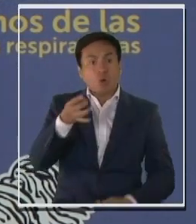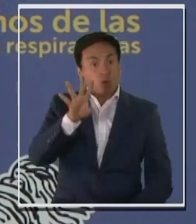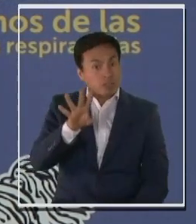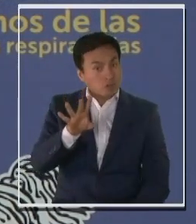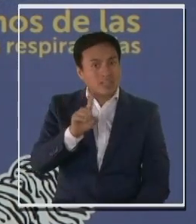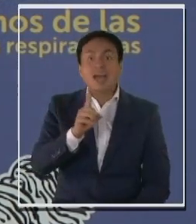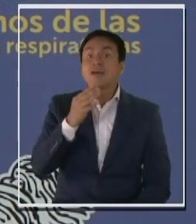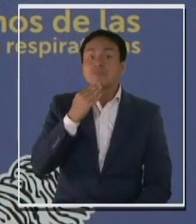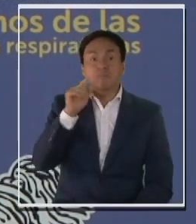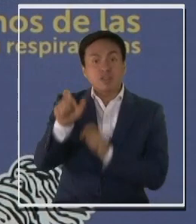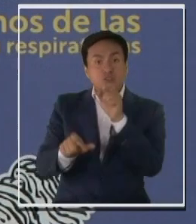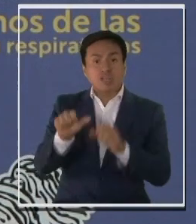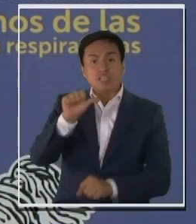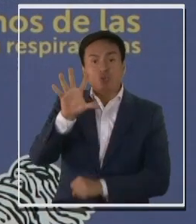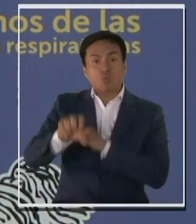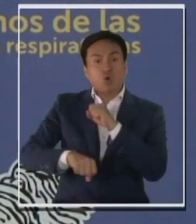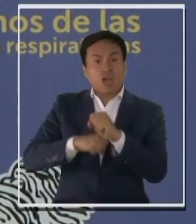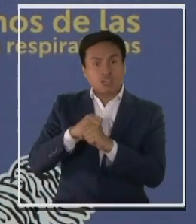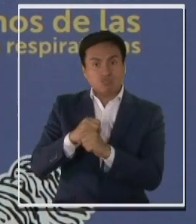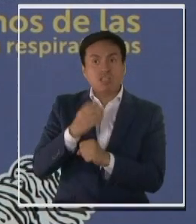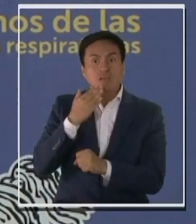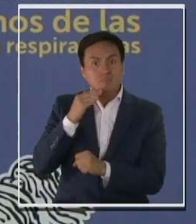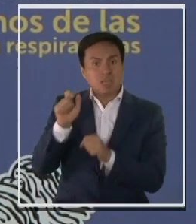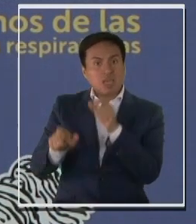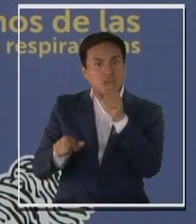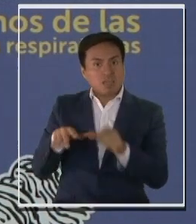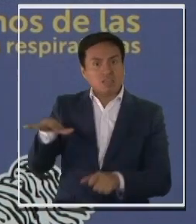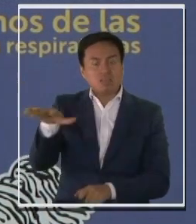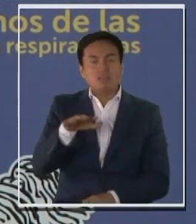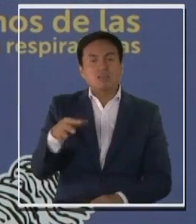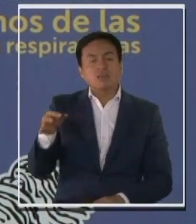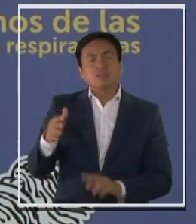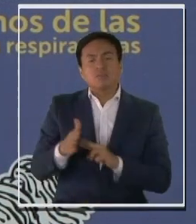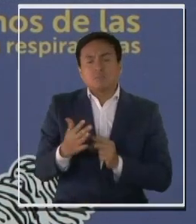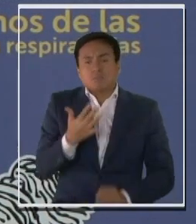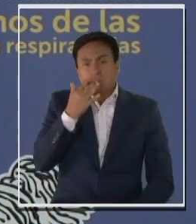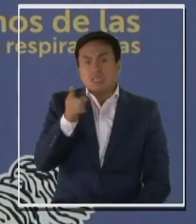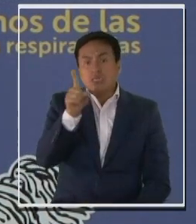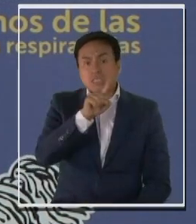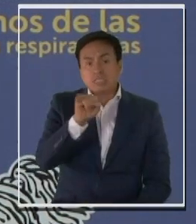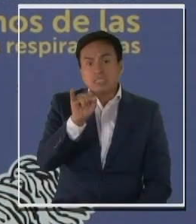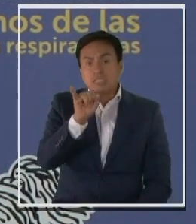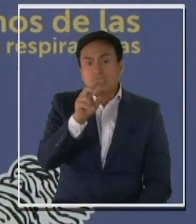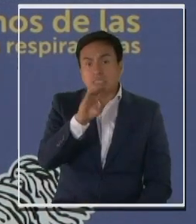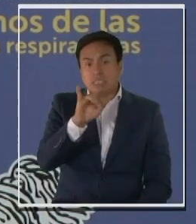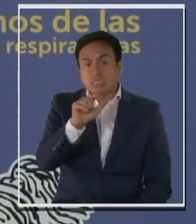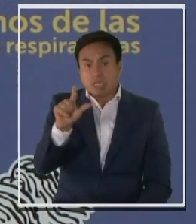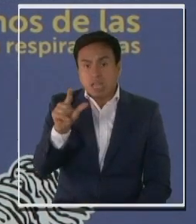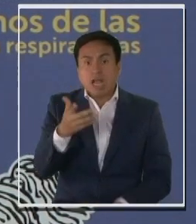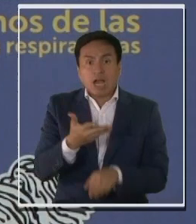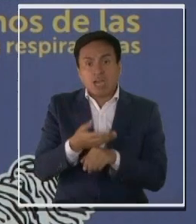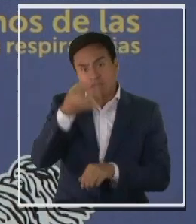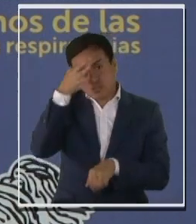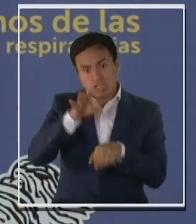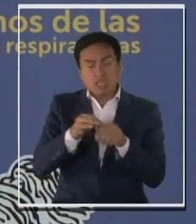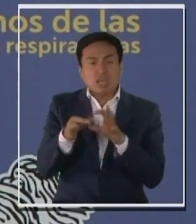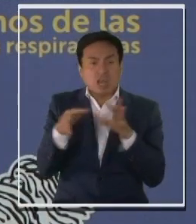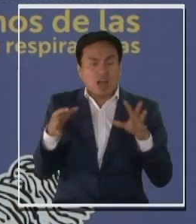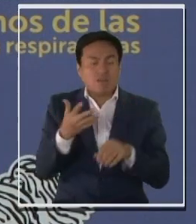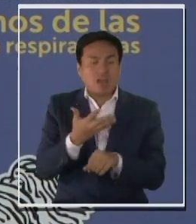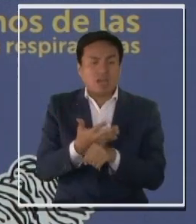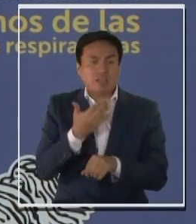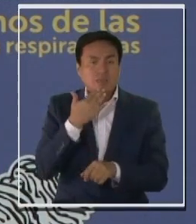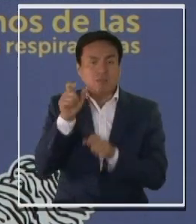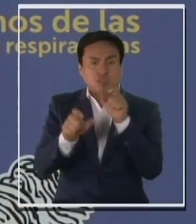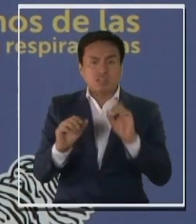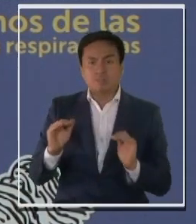únicos también a las personas mayores de 65 años incluso por virus respiratorios esencial que también existen infecciones graves por esto